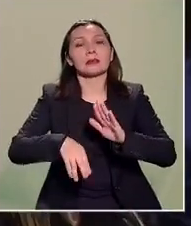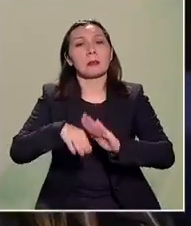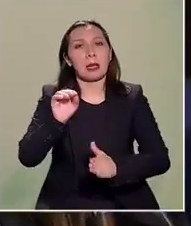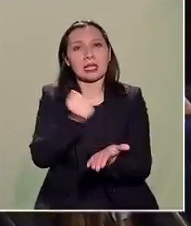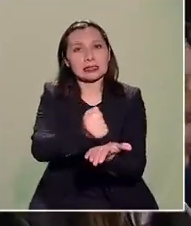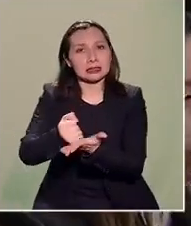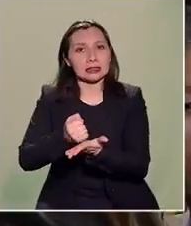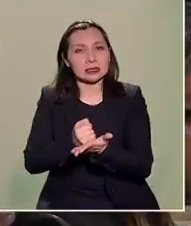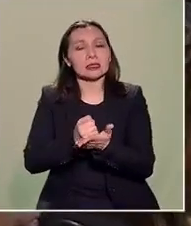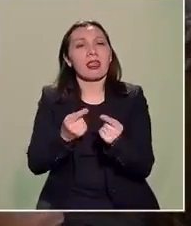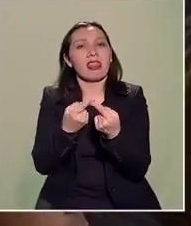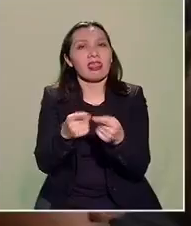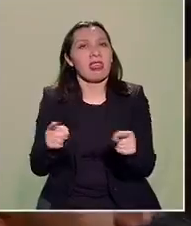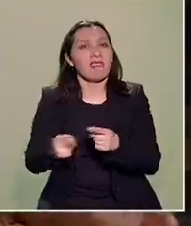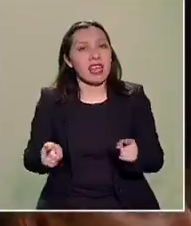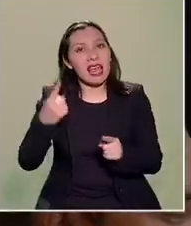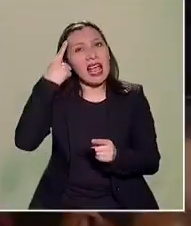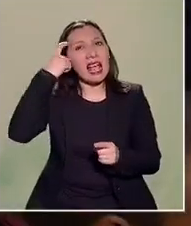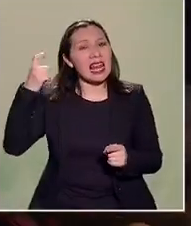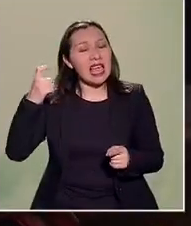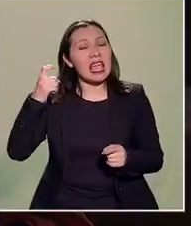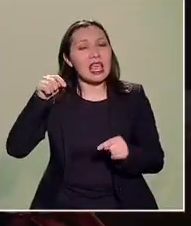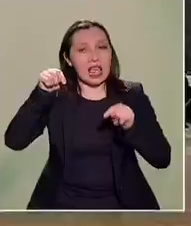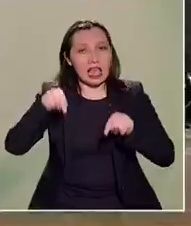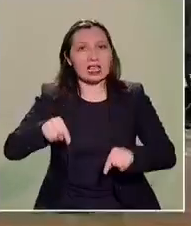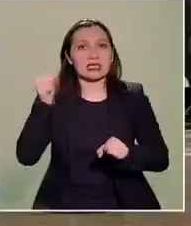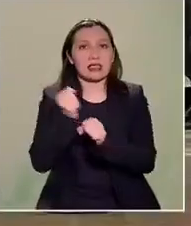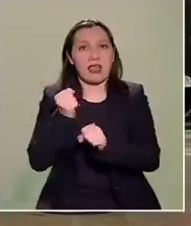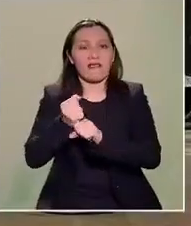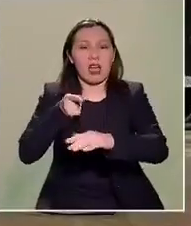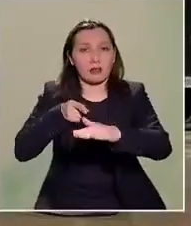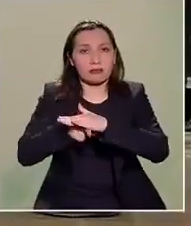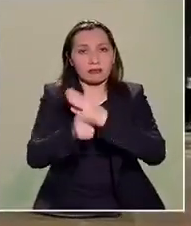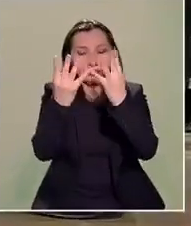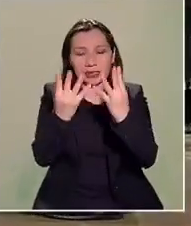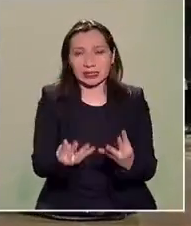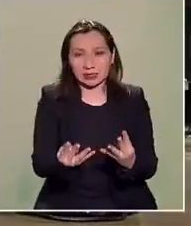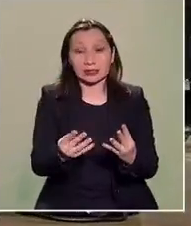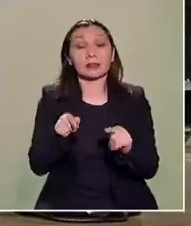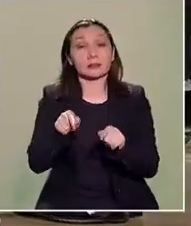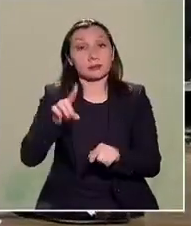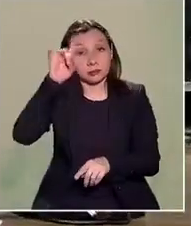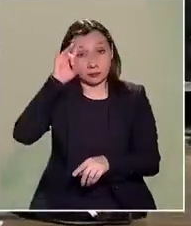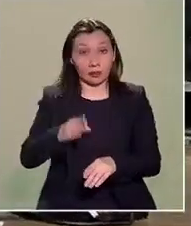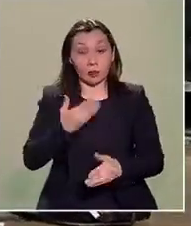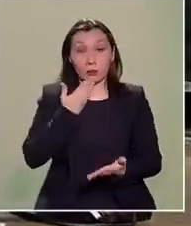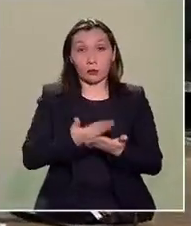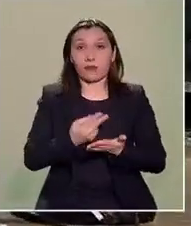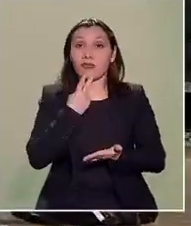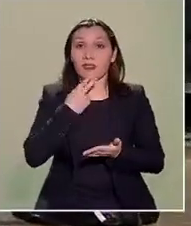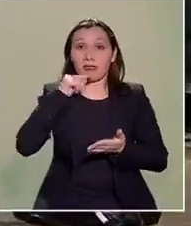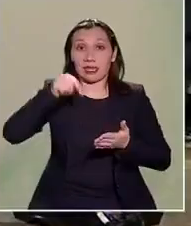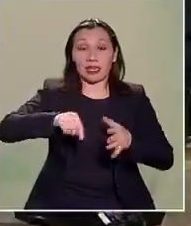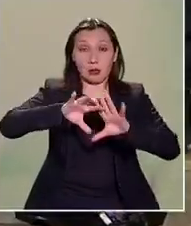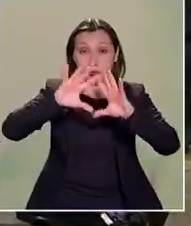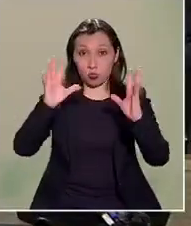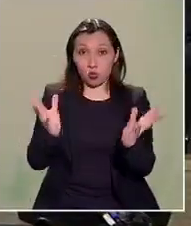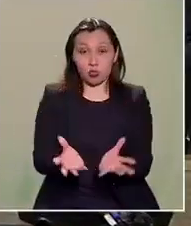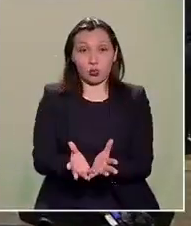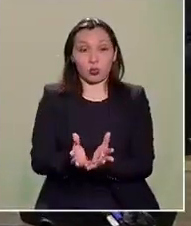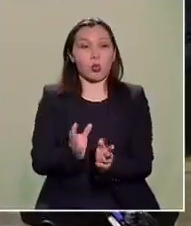diversidad de credos en esta labor sabemos que mientras vivamos en este mundo